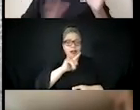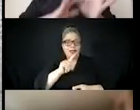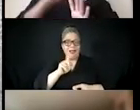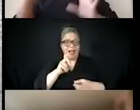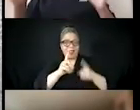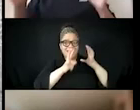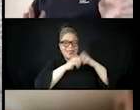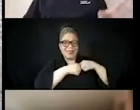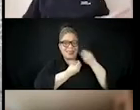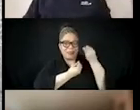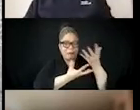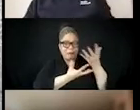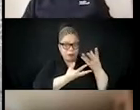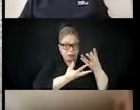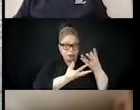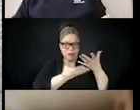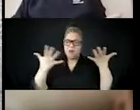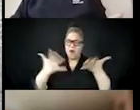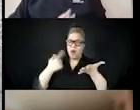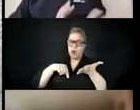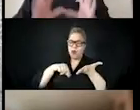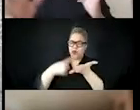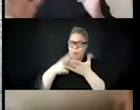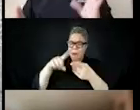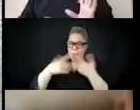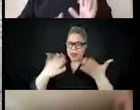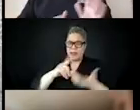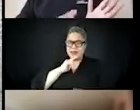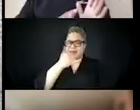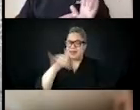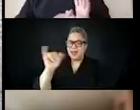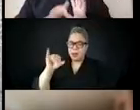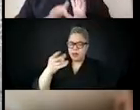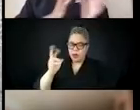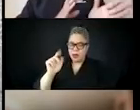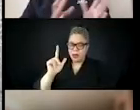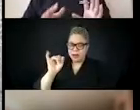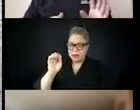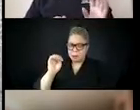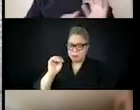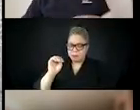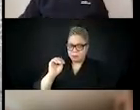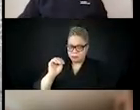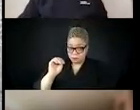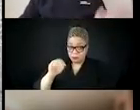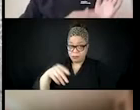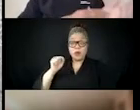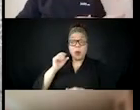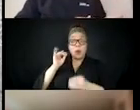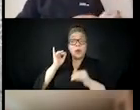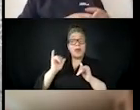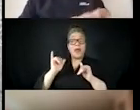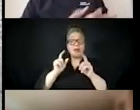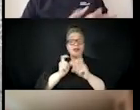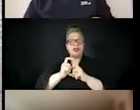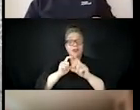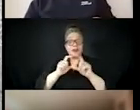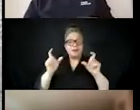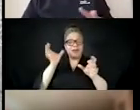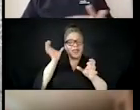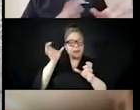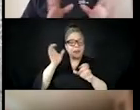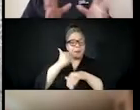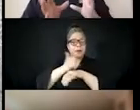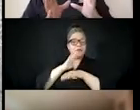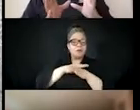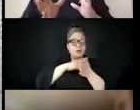amarillismo verdad el concepto salió de investigación porque